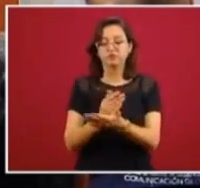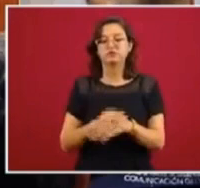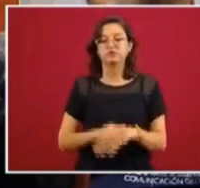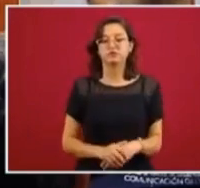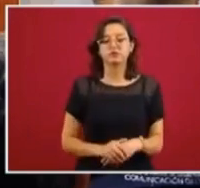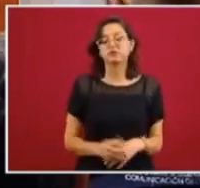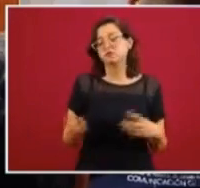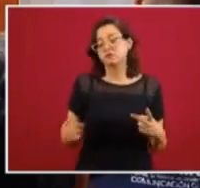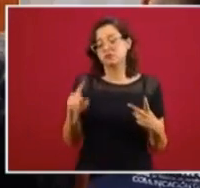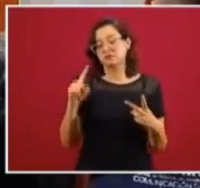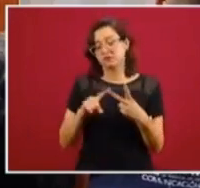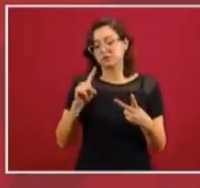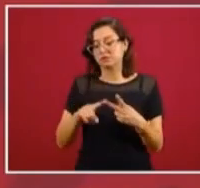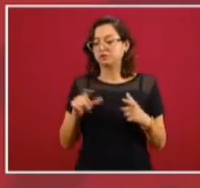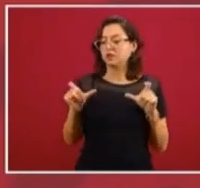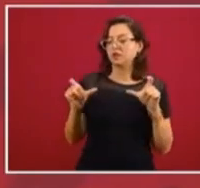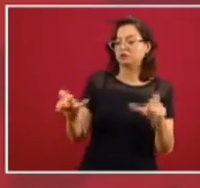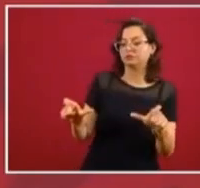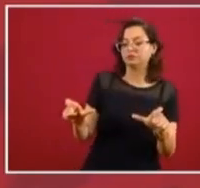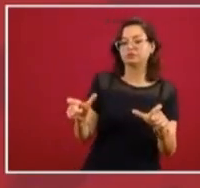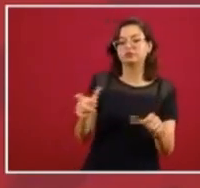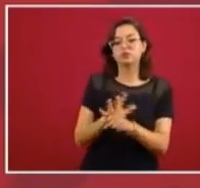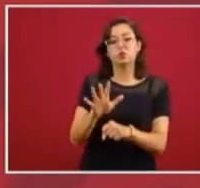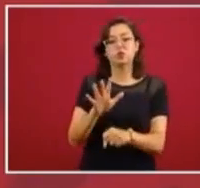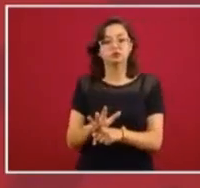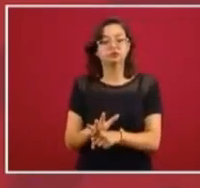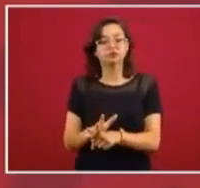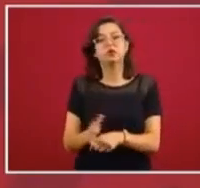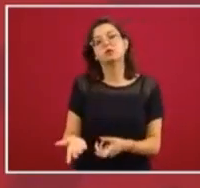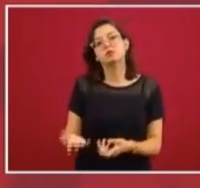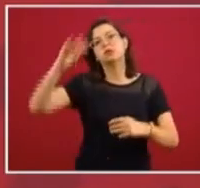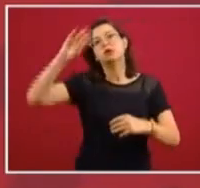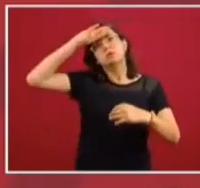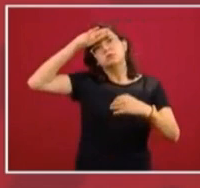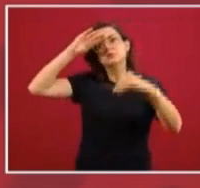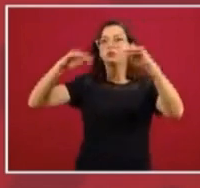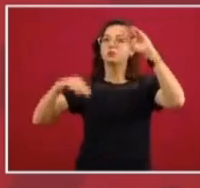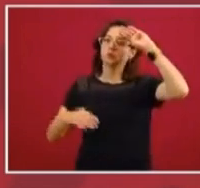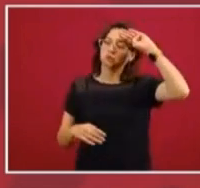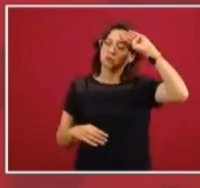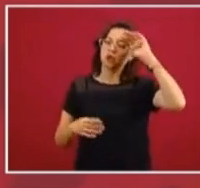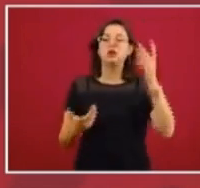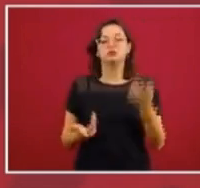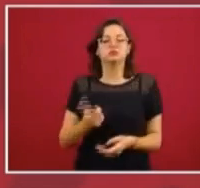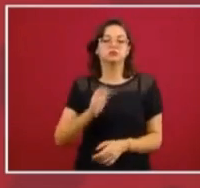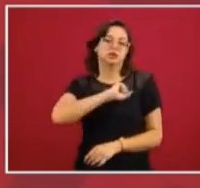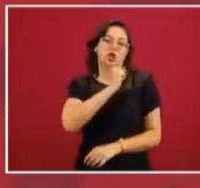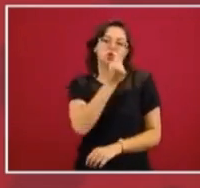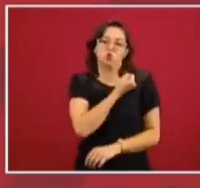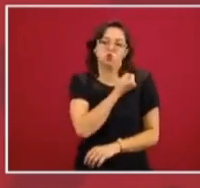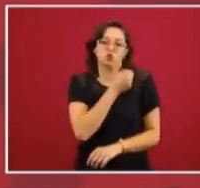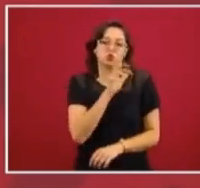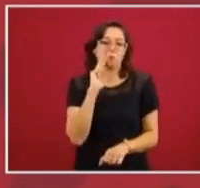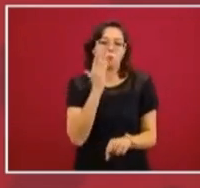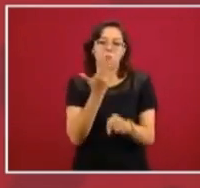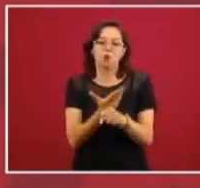operación física de los filtros sí, tradicionalmente la opera el personal de salud pública. Aquí viene al caso también un elemento a veces